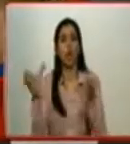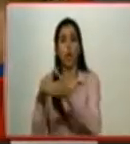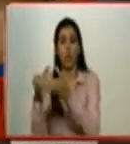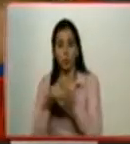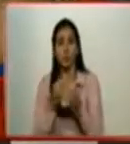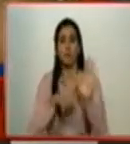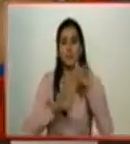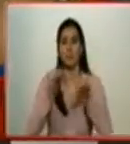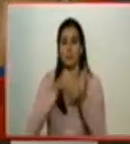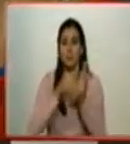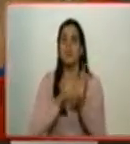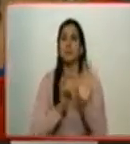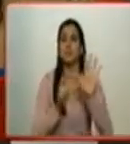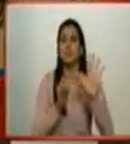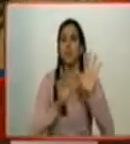los